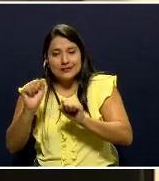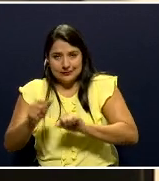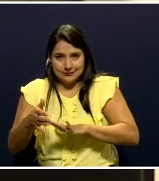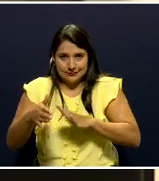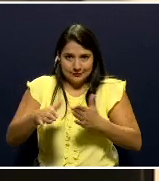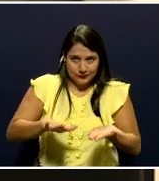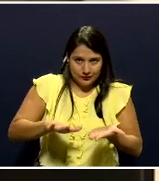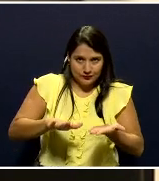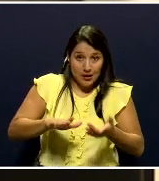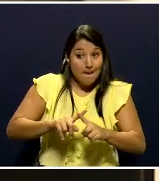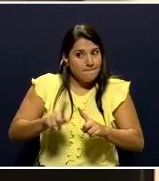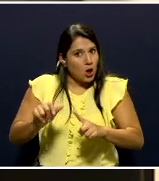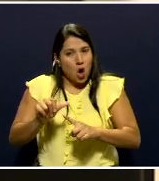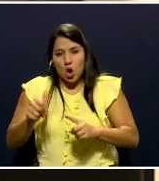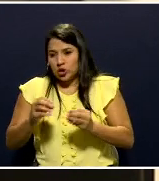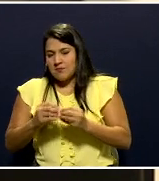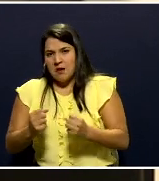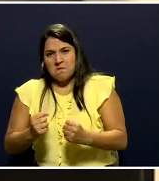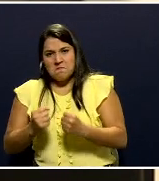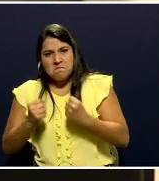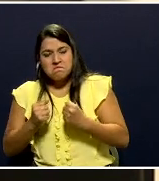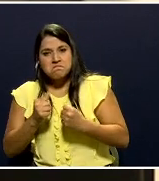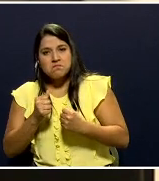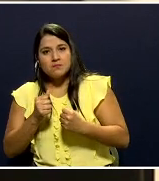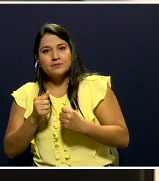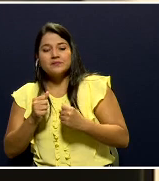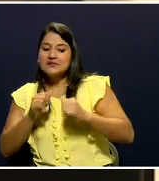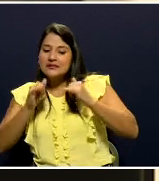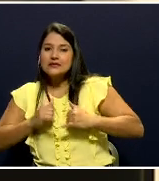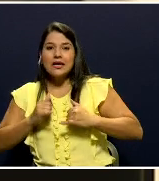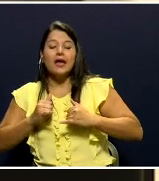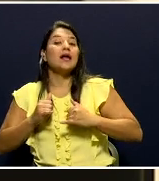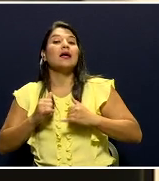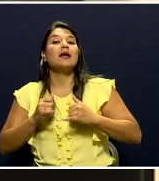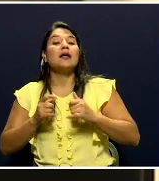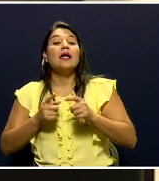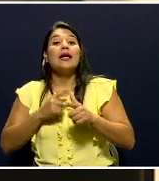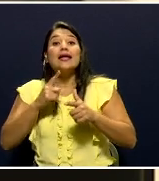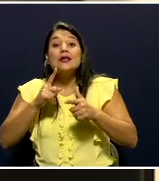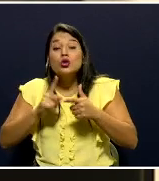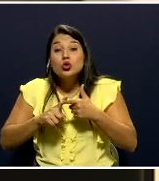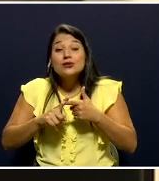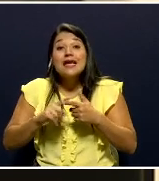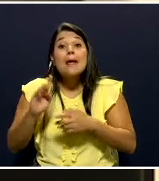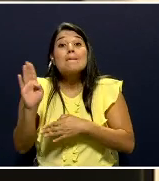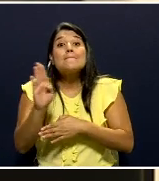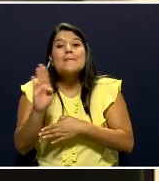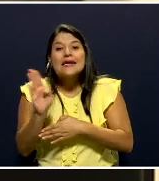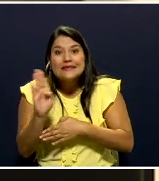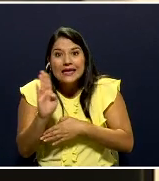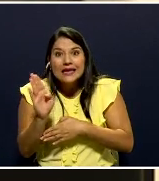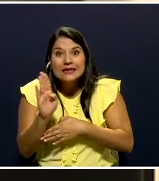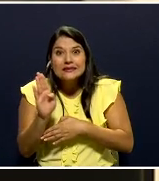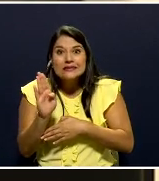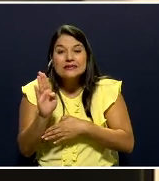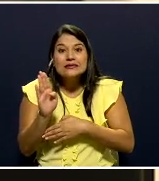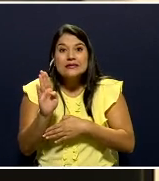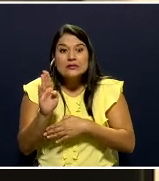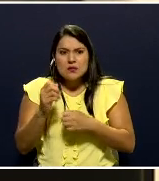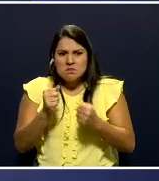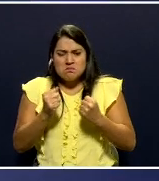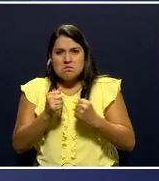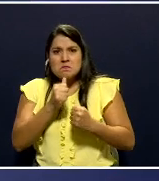selección. Elimino las bacterias sensibles, pero voy a permitir que las bacterias que son resistentes a los antibióticos se multipliquen en grandes